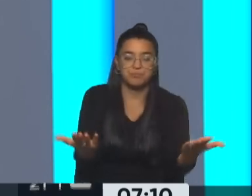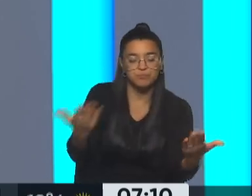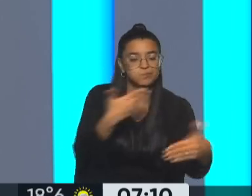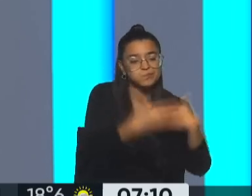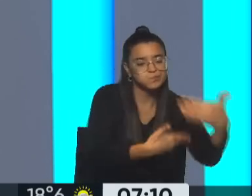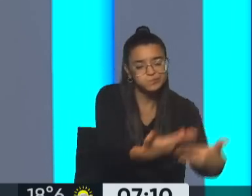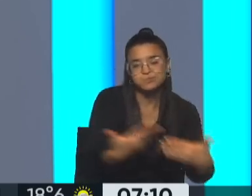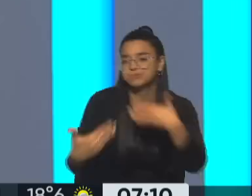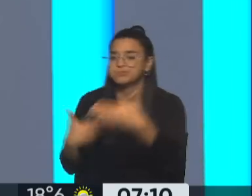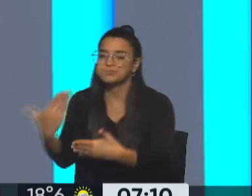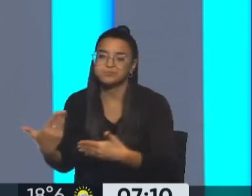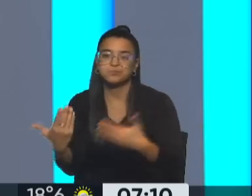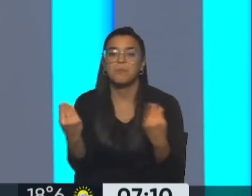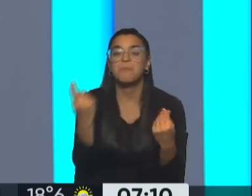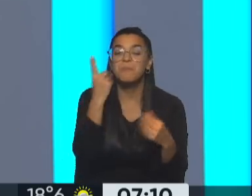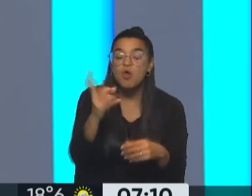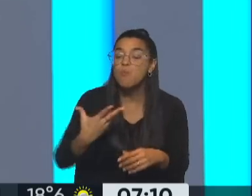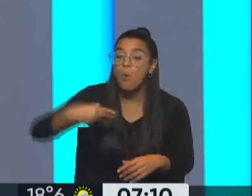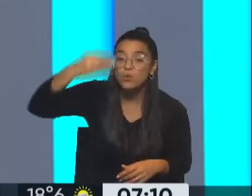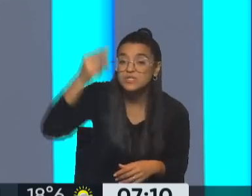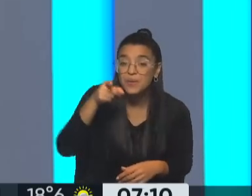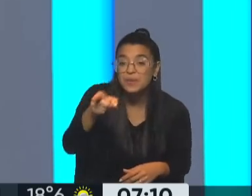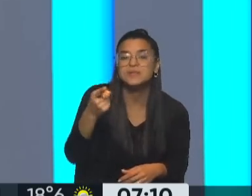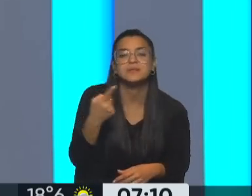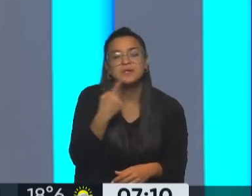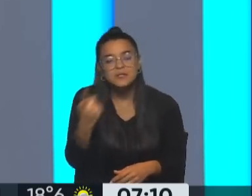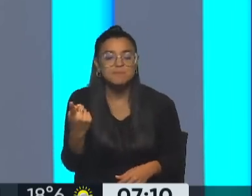este delito, por este otro, muchas veces, con